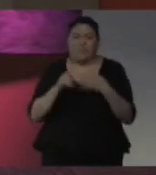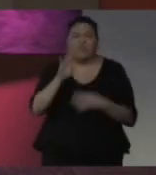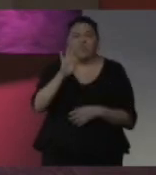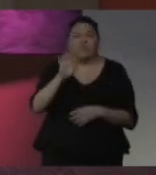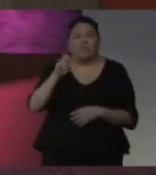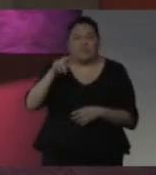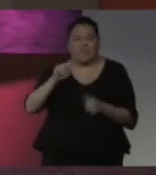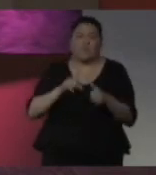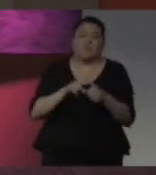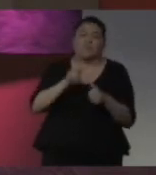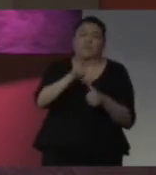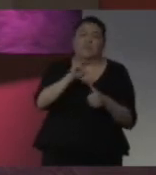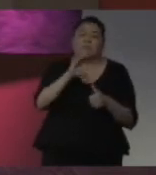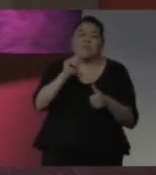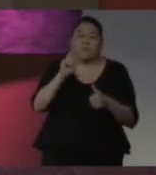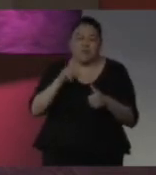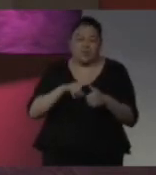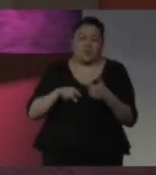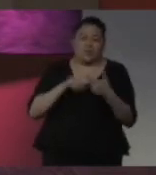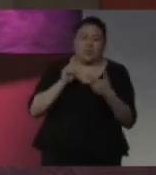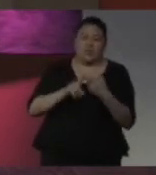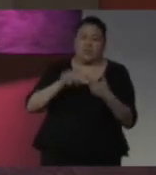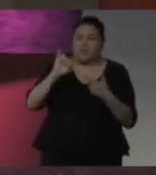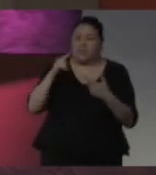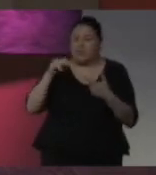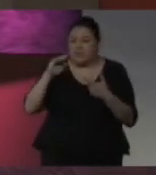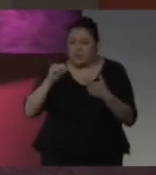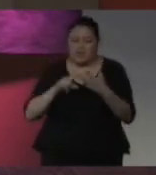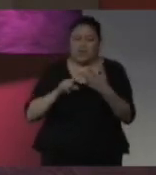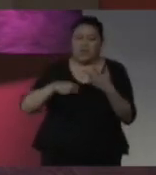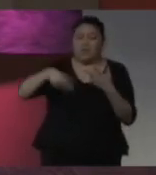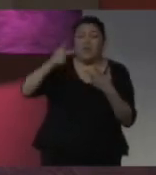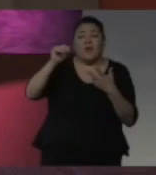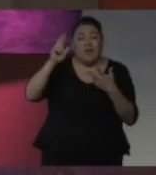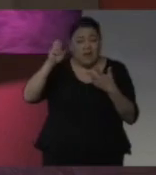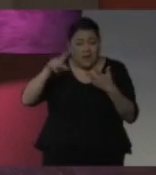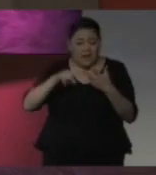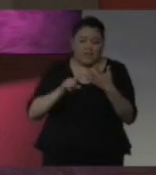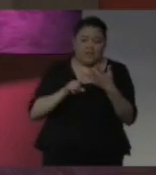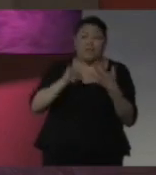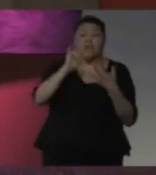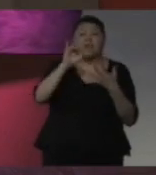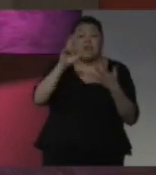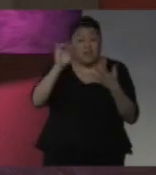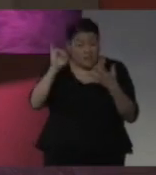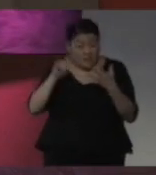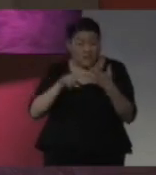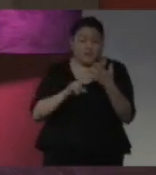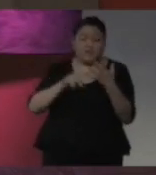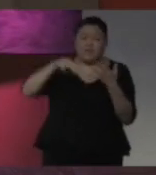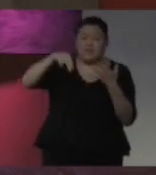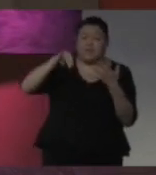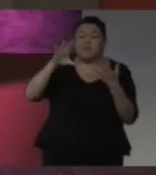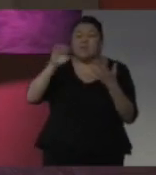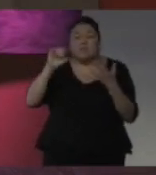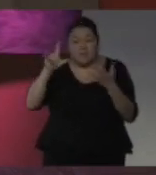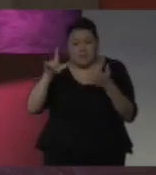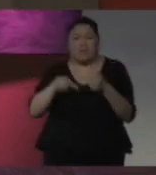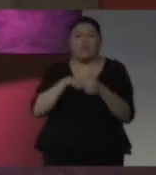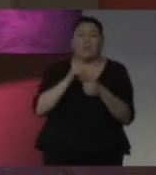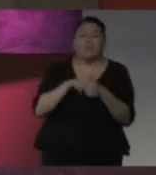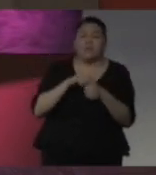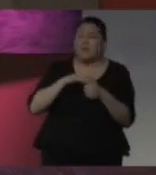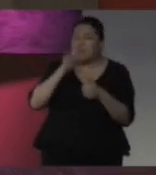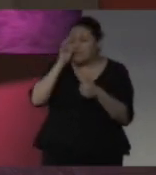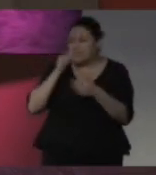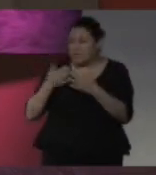a Victoria López, a Ignacia Martínez, a Karen Cabrera, a Iris González, a Nicole Barandarian, que se acaba